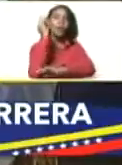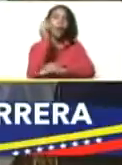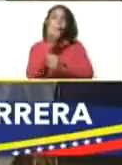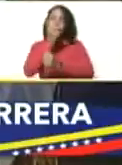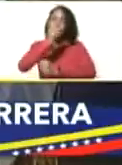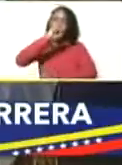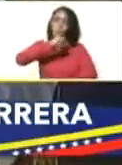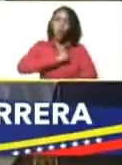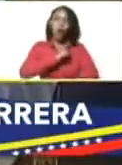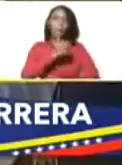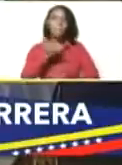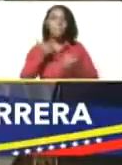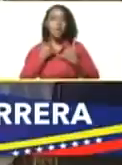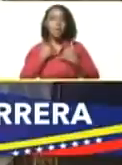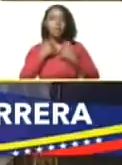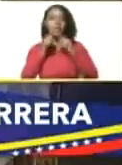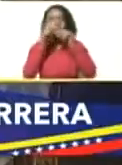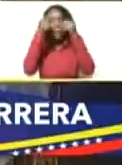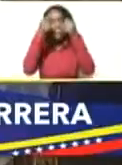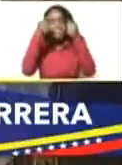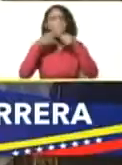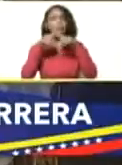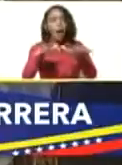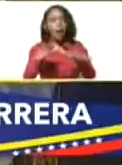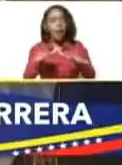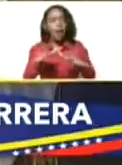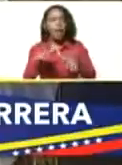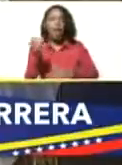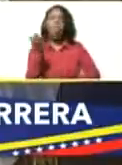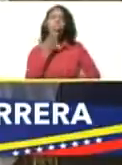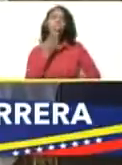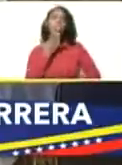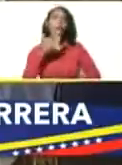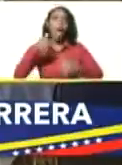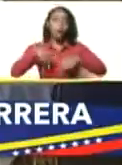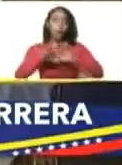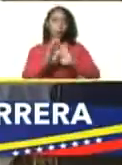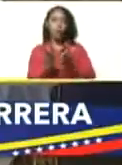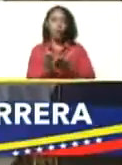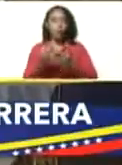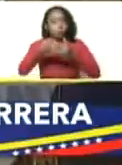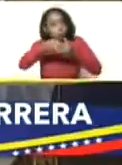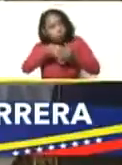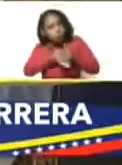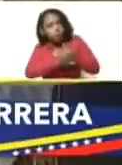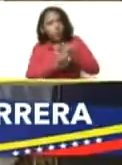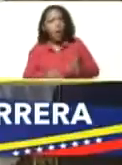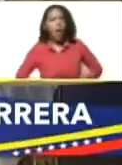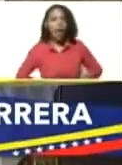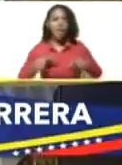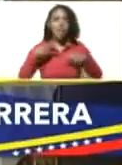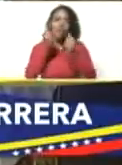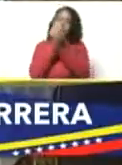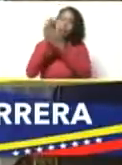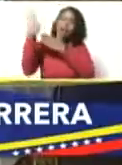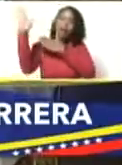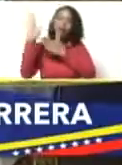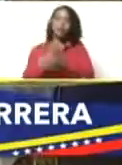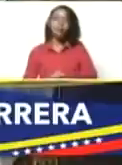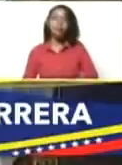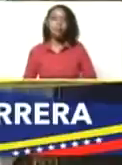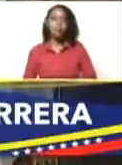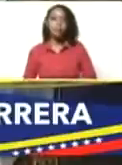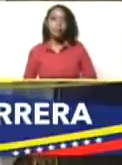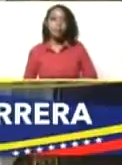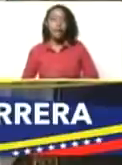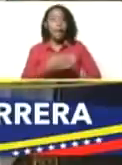se pierde, y el que se aborrece a sí mismo en este mundo se guardará para la vida eterna. El